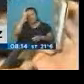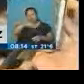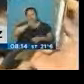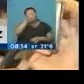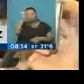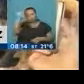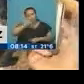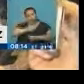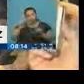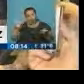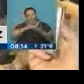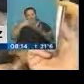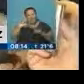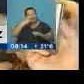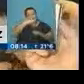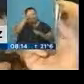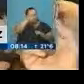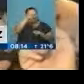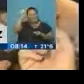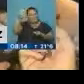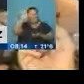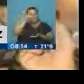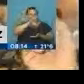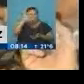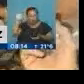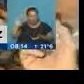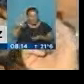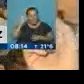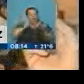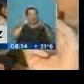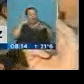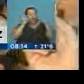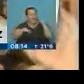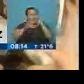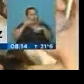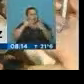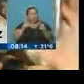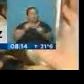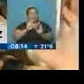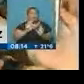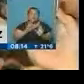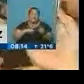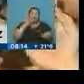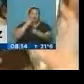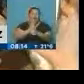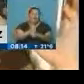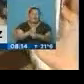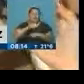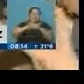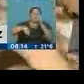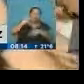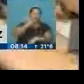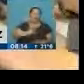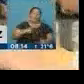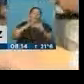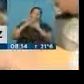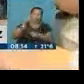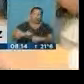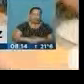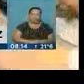15% que se venía haciendo con 3 provincias. Y hay críticas de por qué no se espera a que esto lo haga el próximo